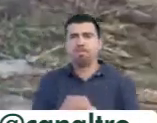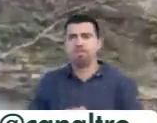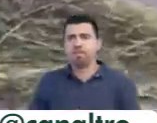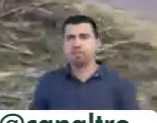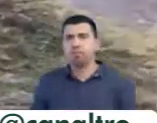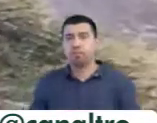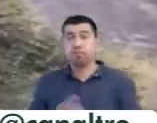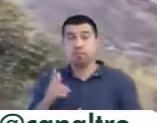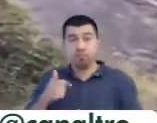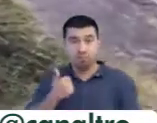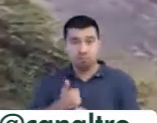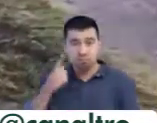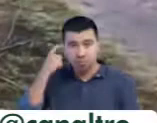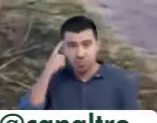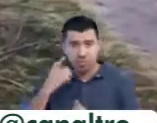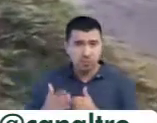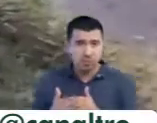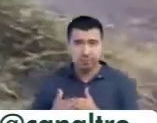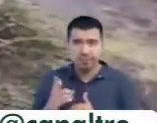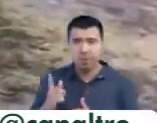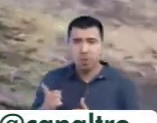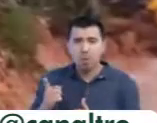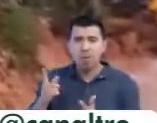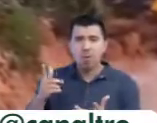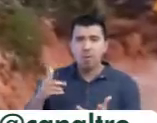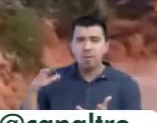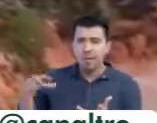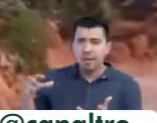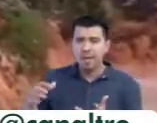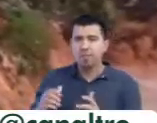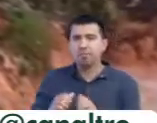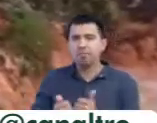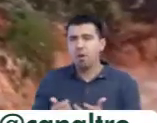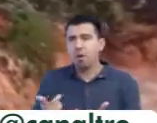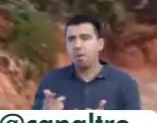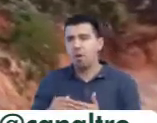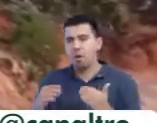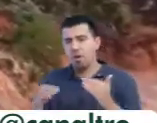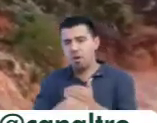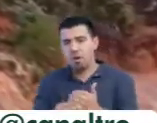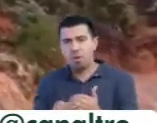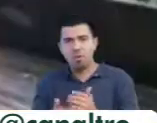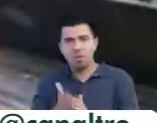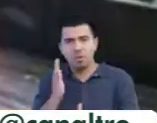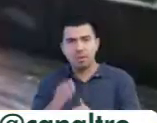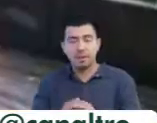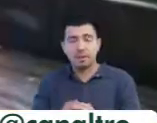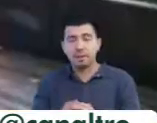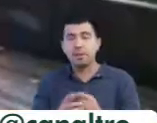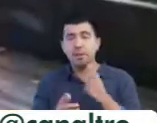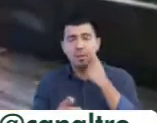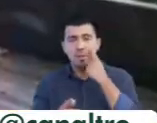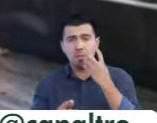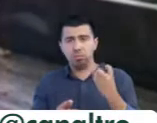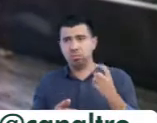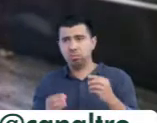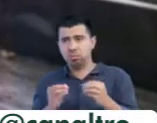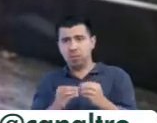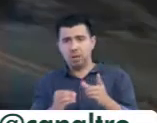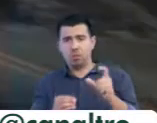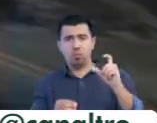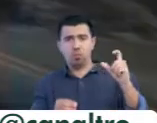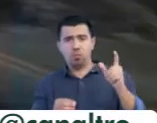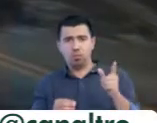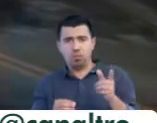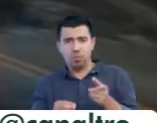Las autoridades reportan que a pesar de las lluvias existe movilidad en las vías nacionales. El hecho más grave se presentó en la vía Cúcuta, donde en el sector